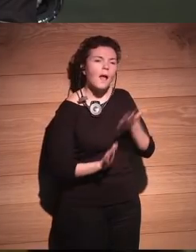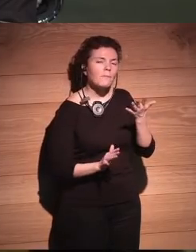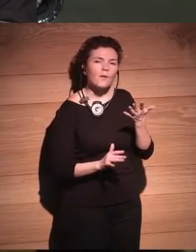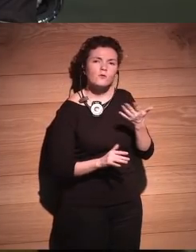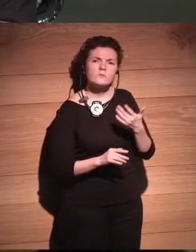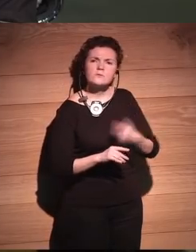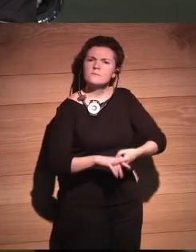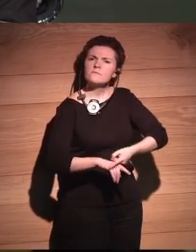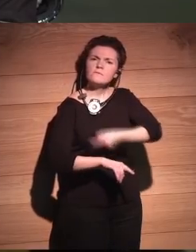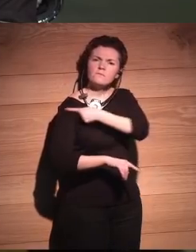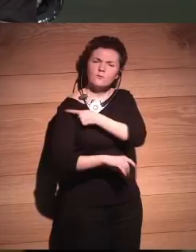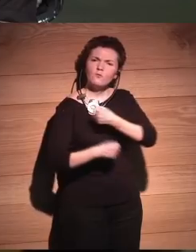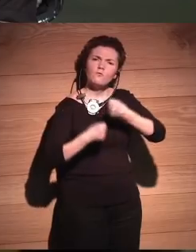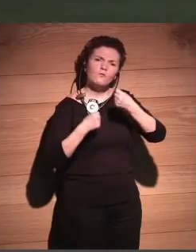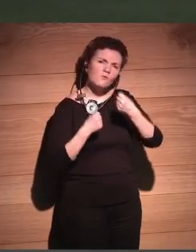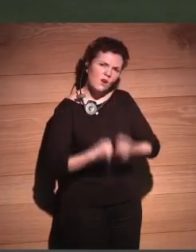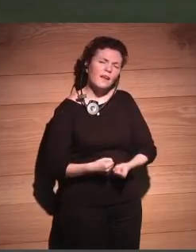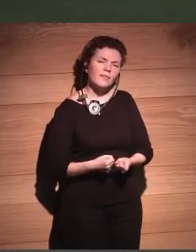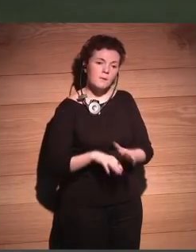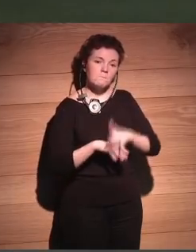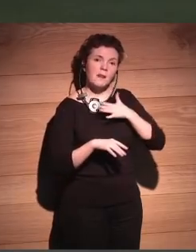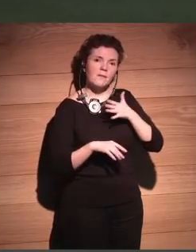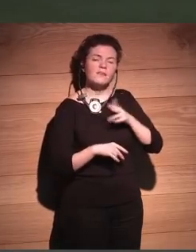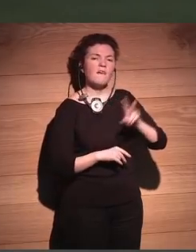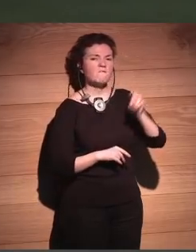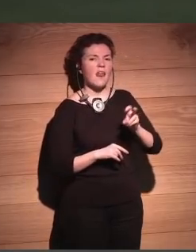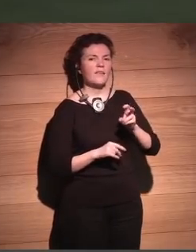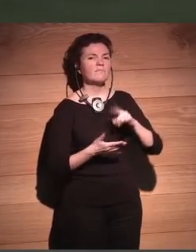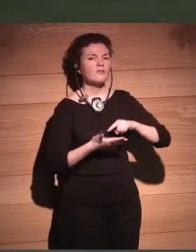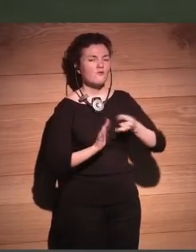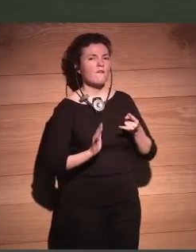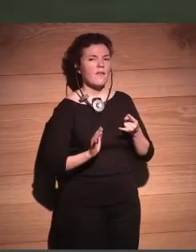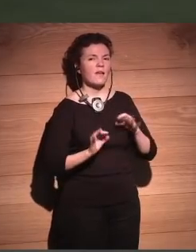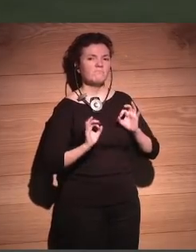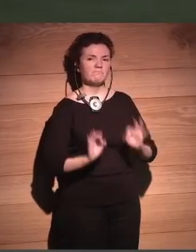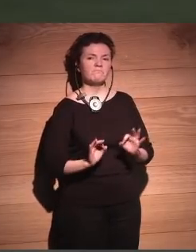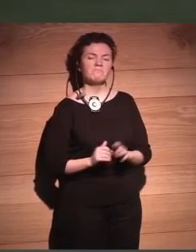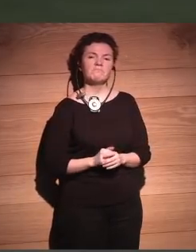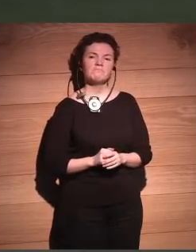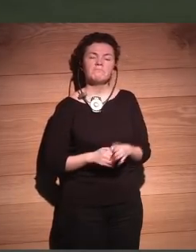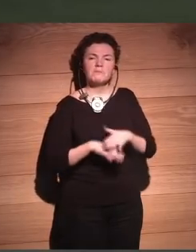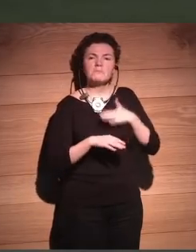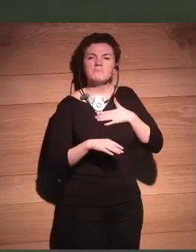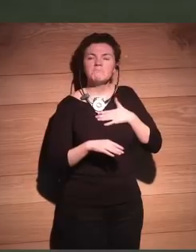drásticos, pues para mí eso ya valida la tecnología per se.